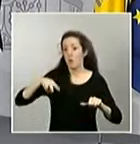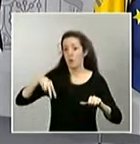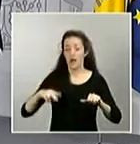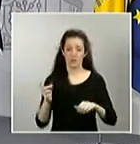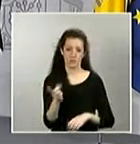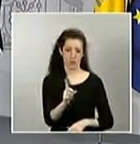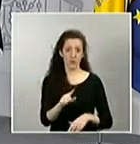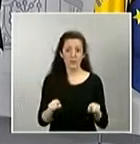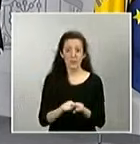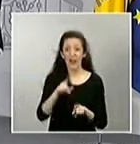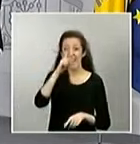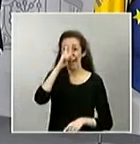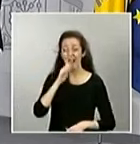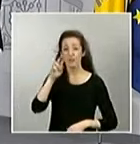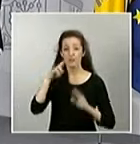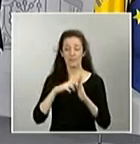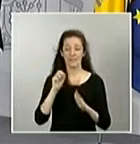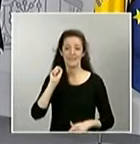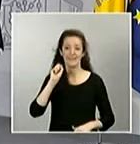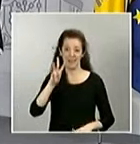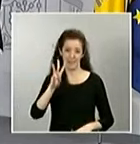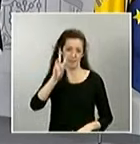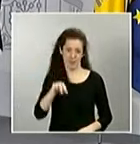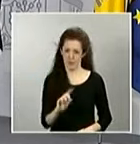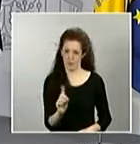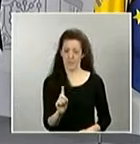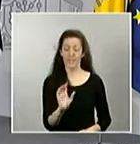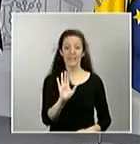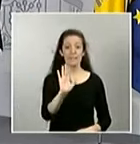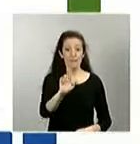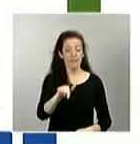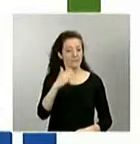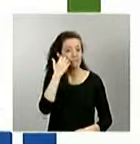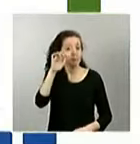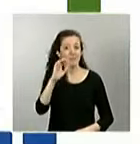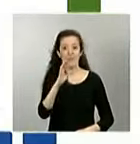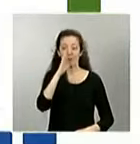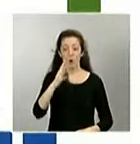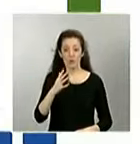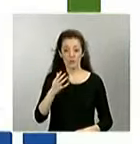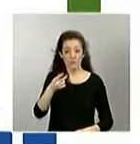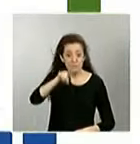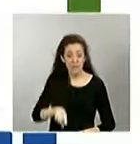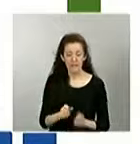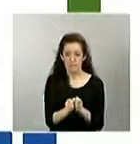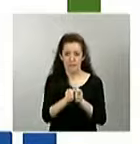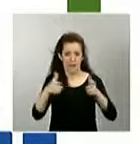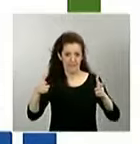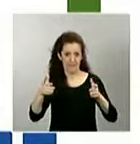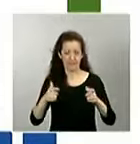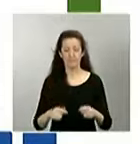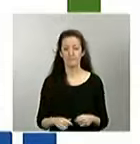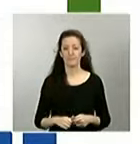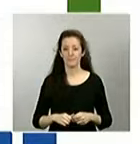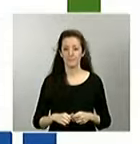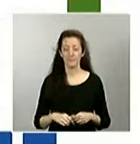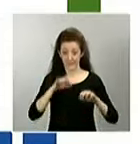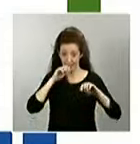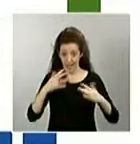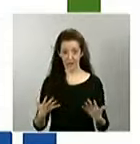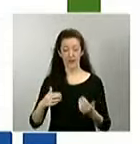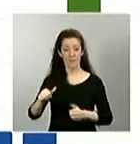pero sí es histórica en cuanto al incremento mensual que tenemos. De manera que, a día de hoy, en datos de paro registrado,